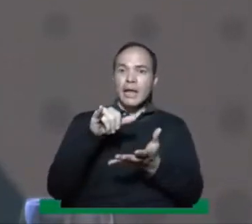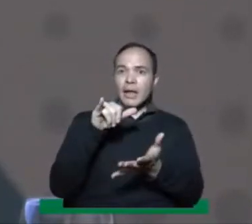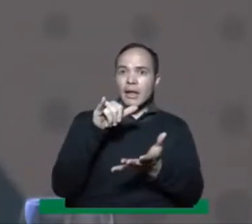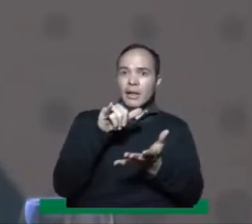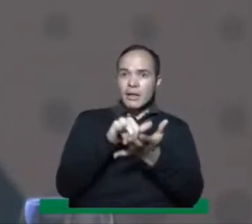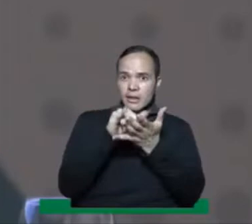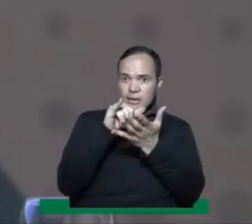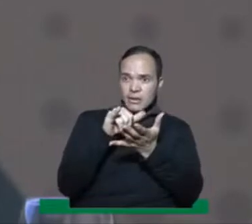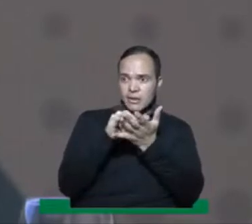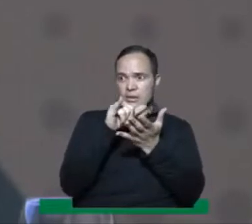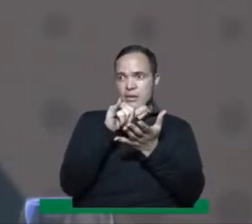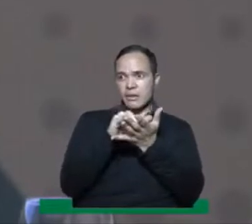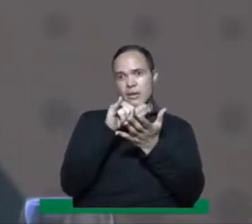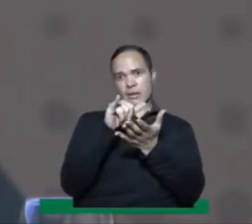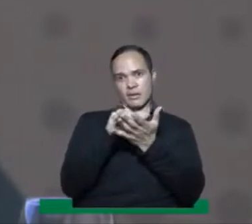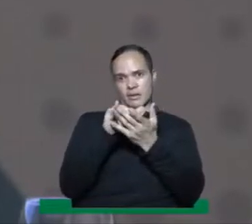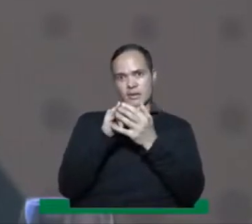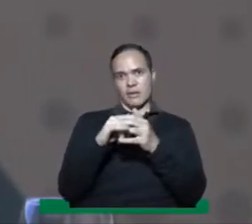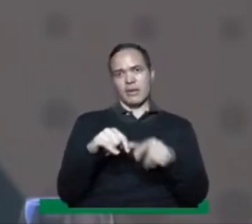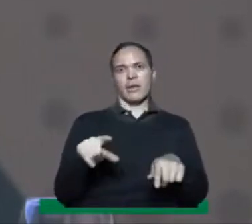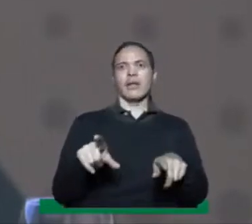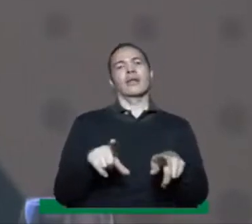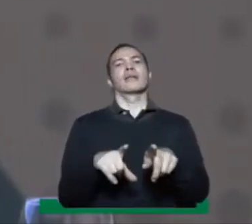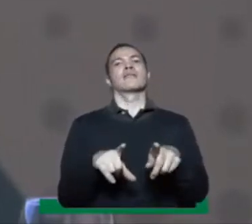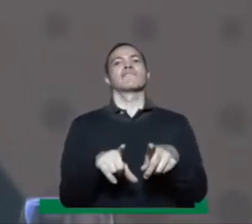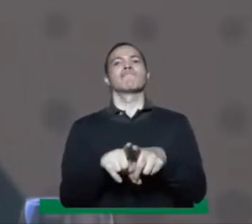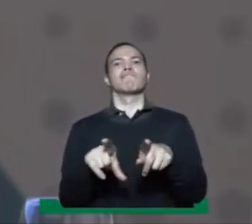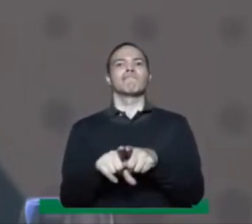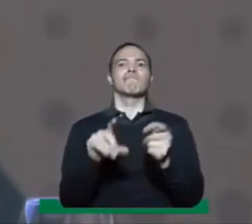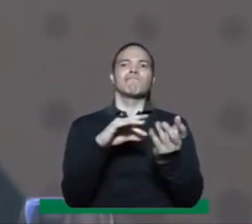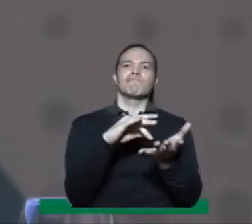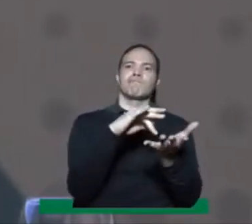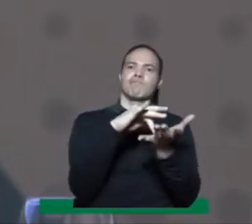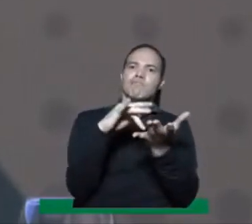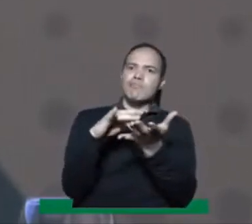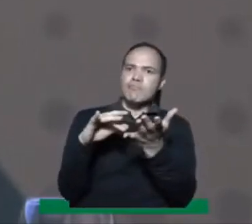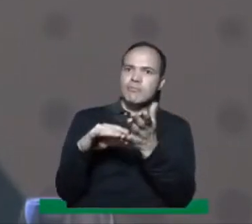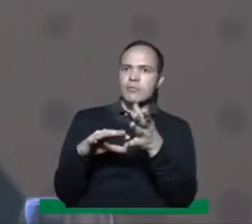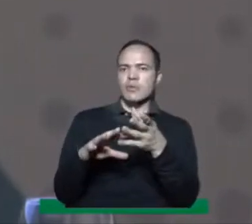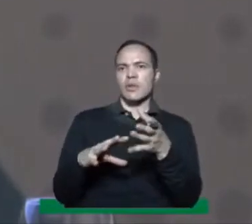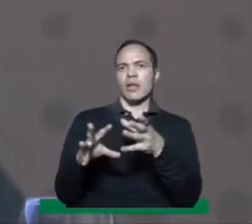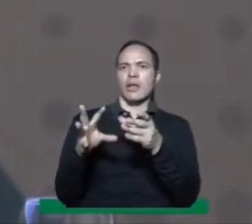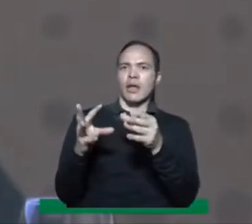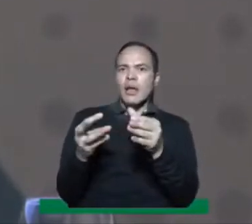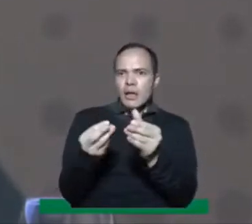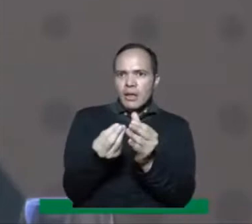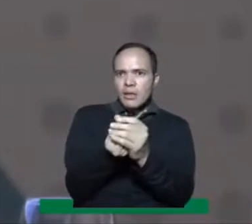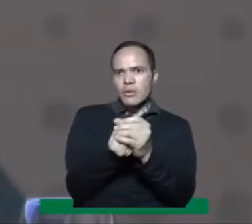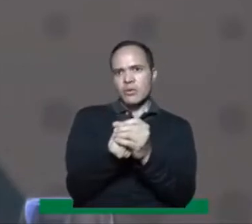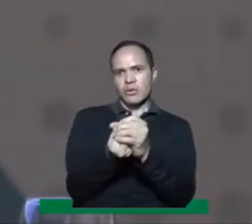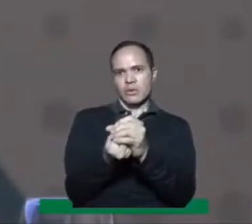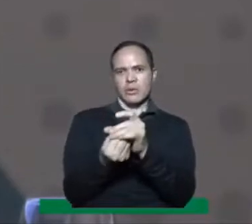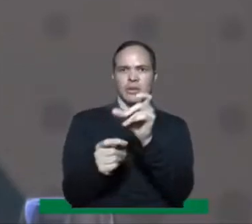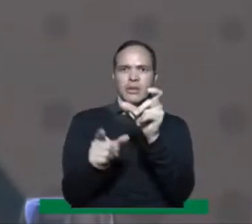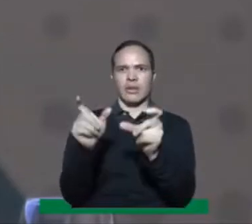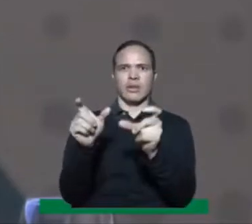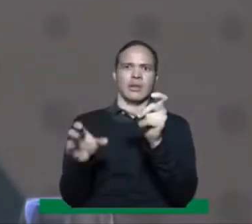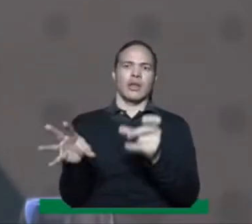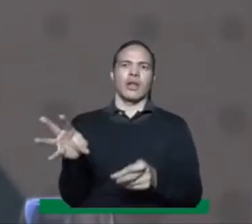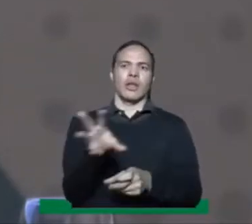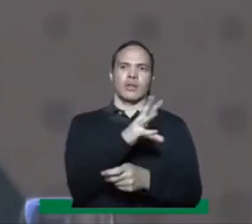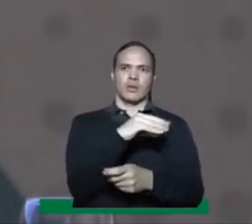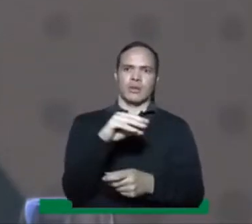fortalece el turismo participativo incluyente y con beneficios para todos un verdadero